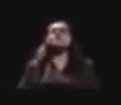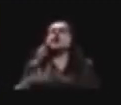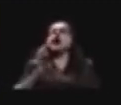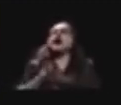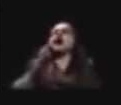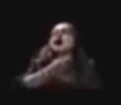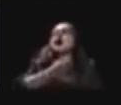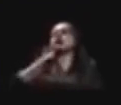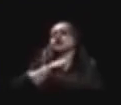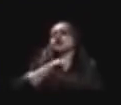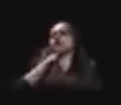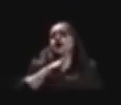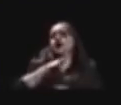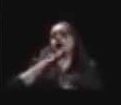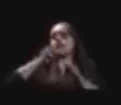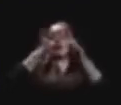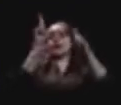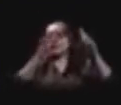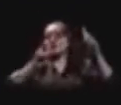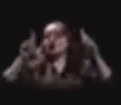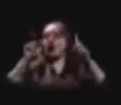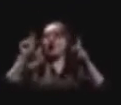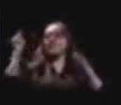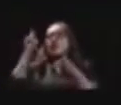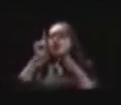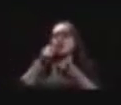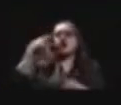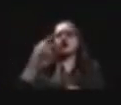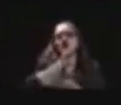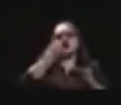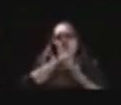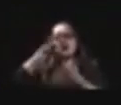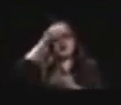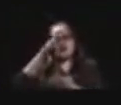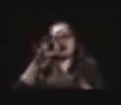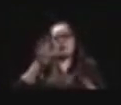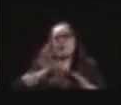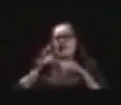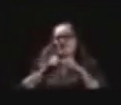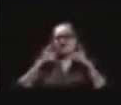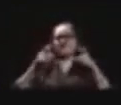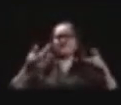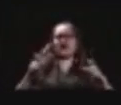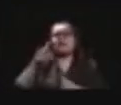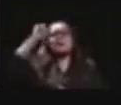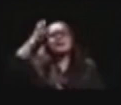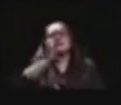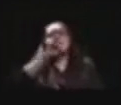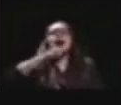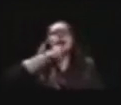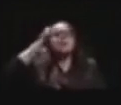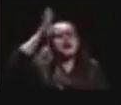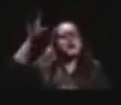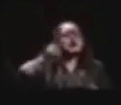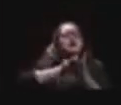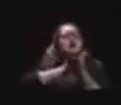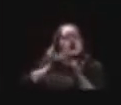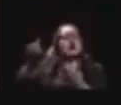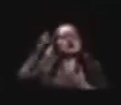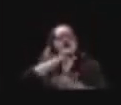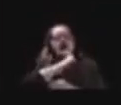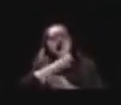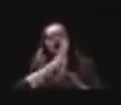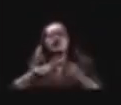con su disminución a nivel nacional. La pensión a adultos mayores, el derecho a la salud, la